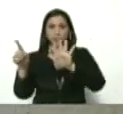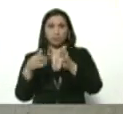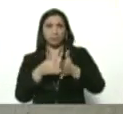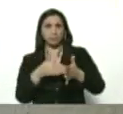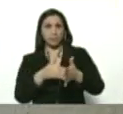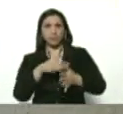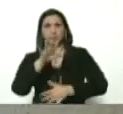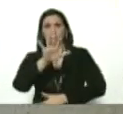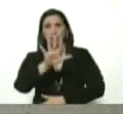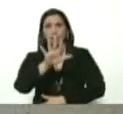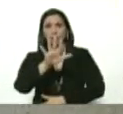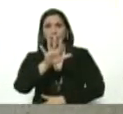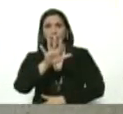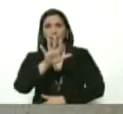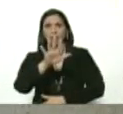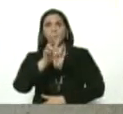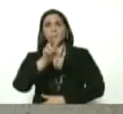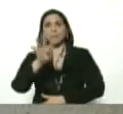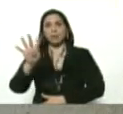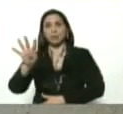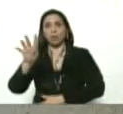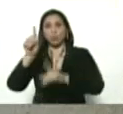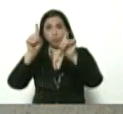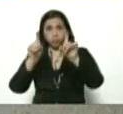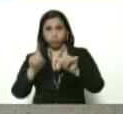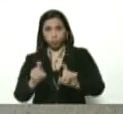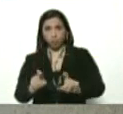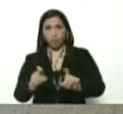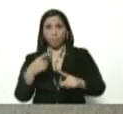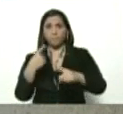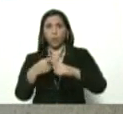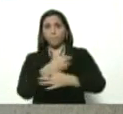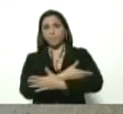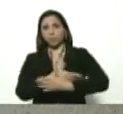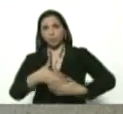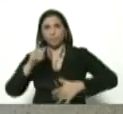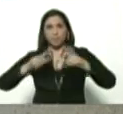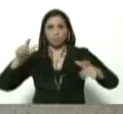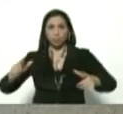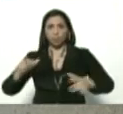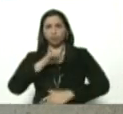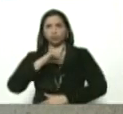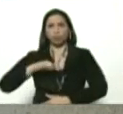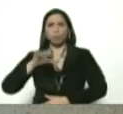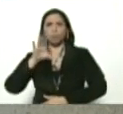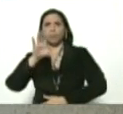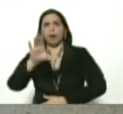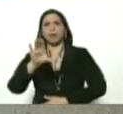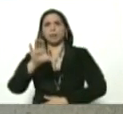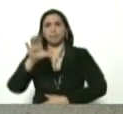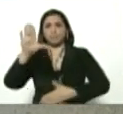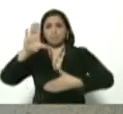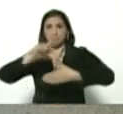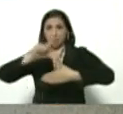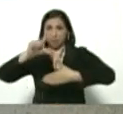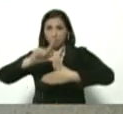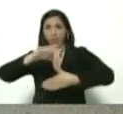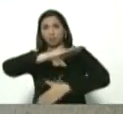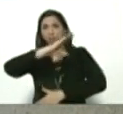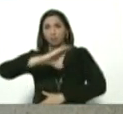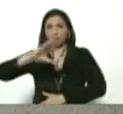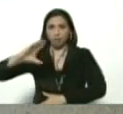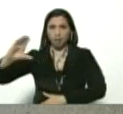516 mil 524 pruebas por millón de habitantes somos el país de américa latina y el caribe